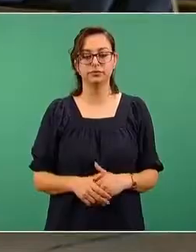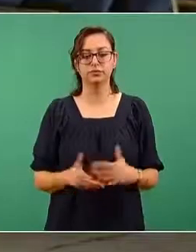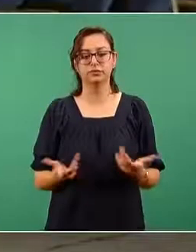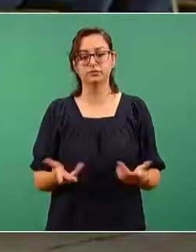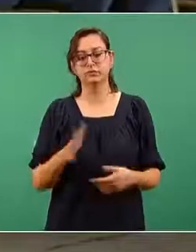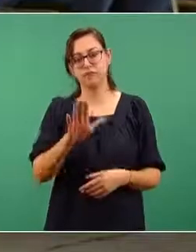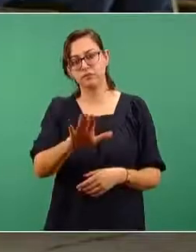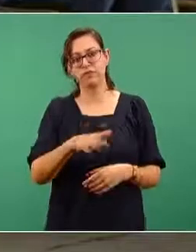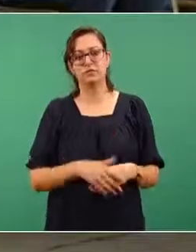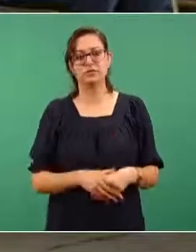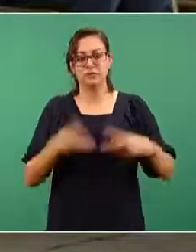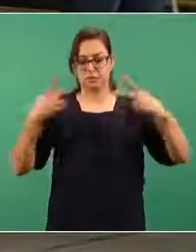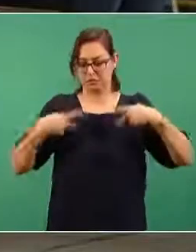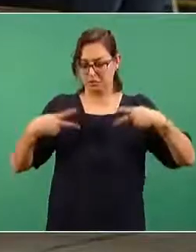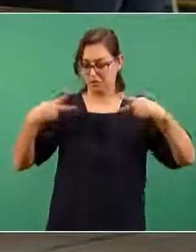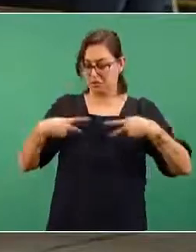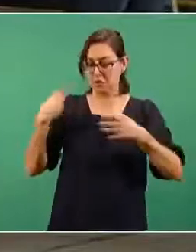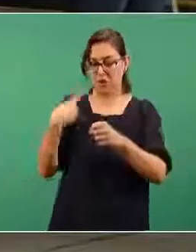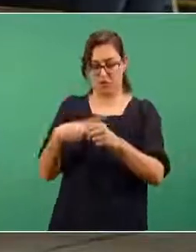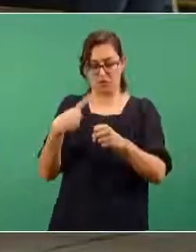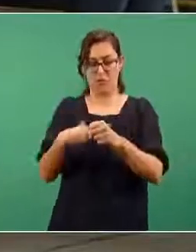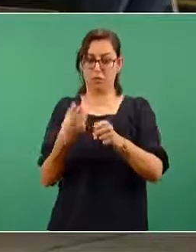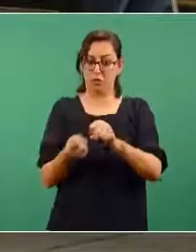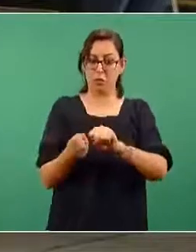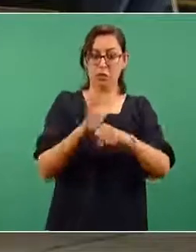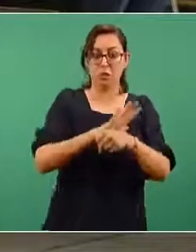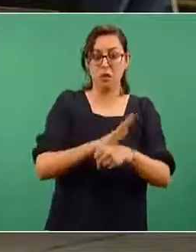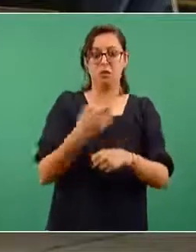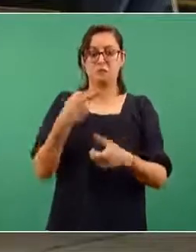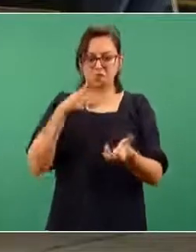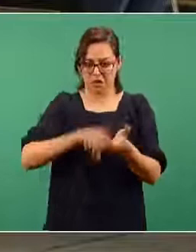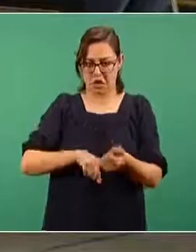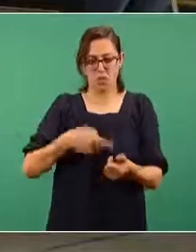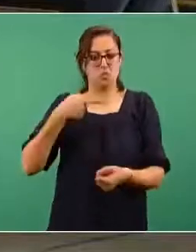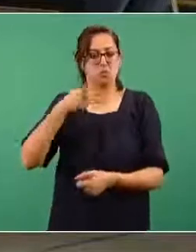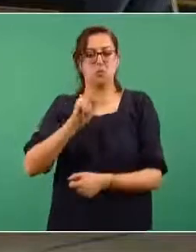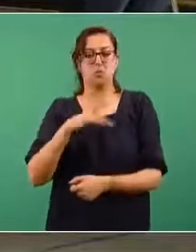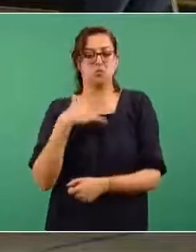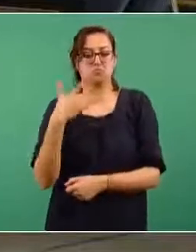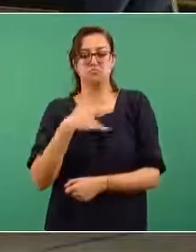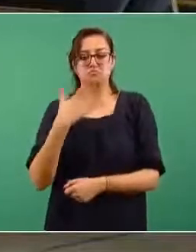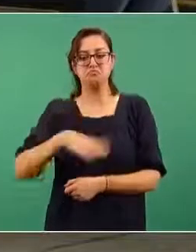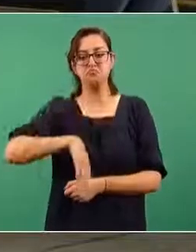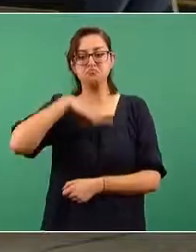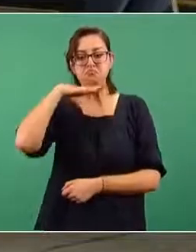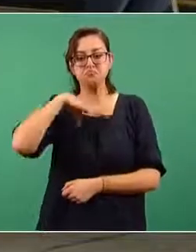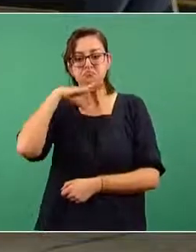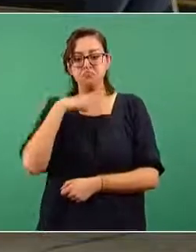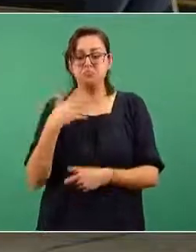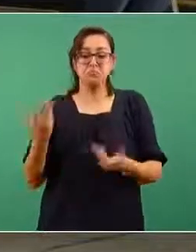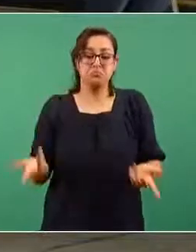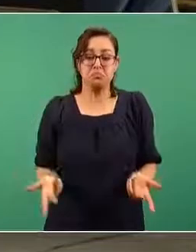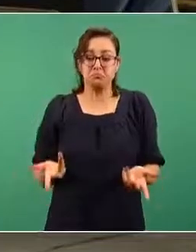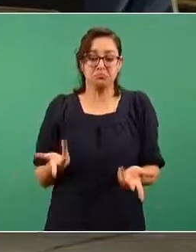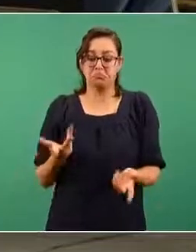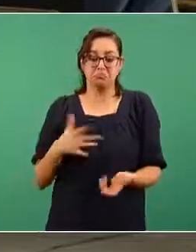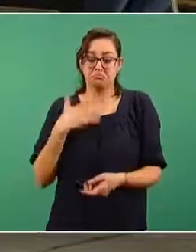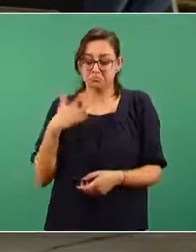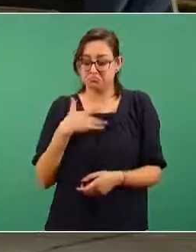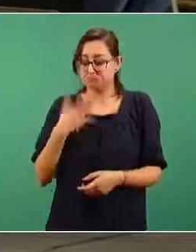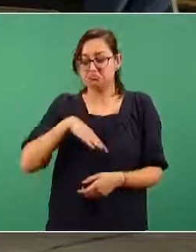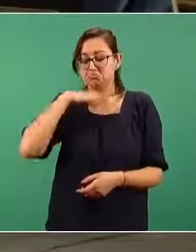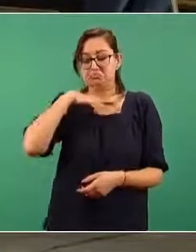sido asintomático, o como usted mencionaba hace un rato, que la COVID-19 le pasó desapercibida,